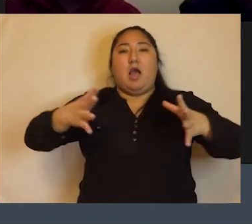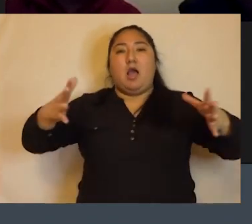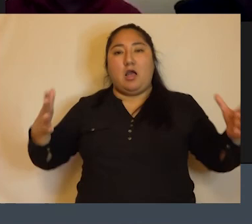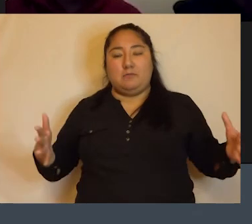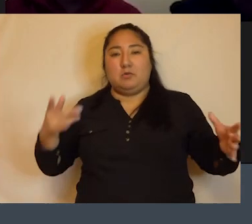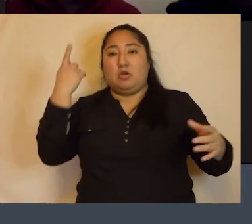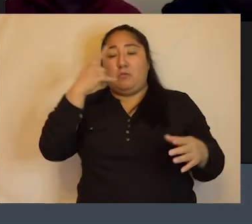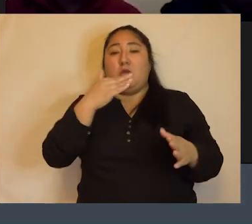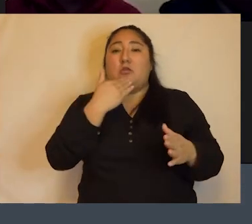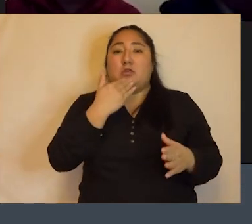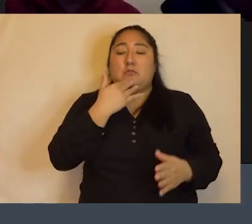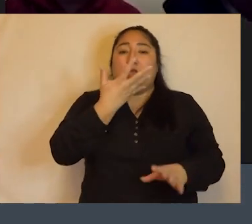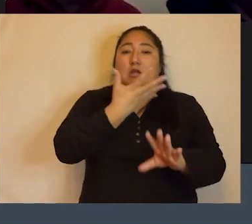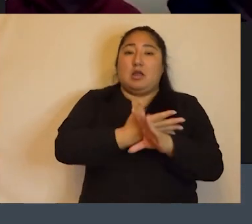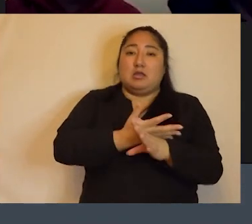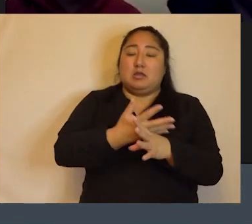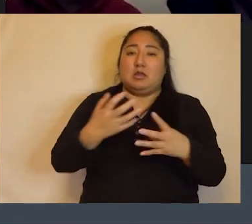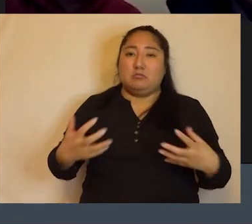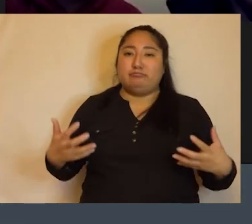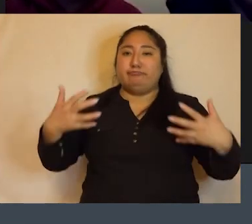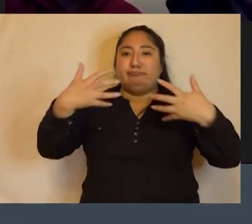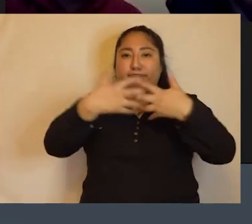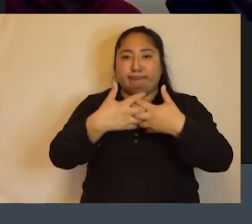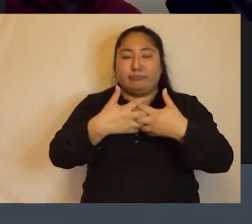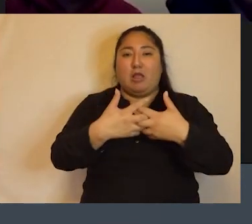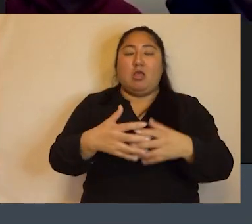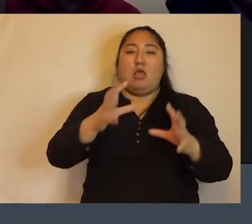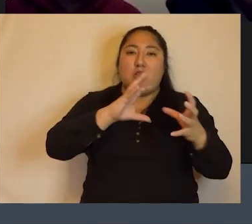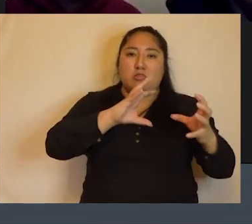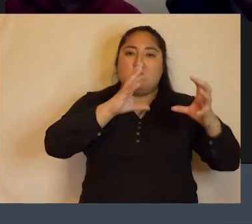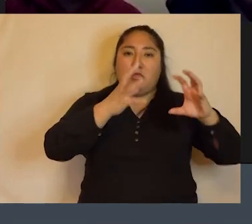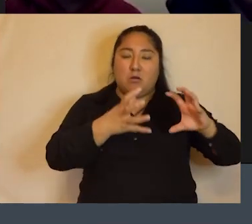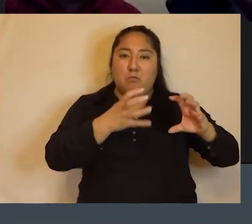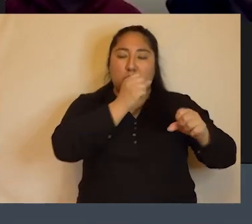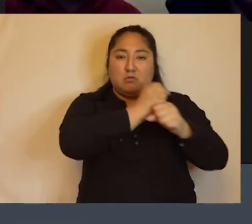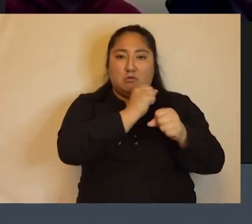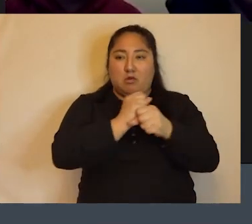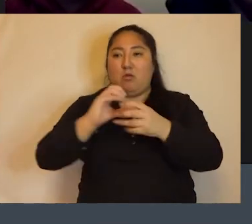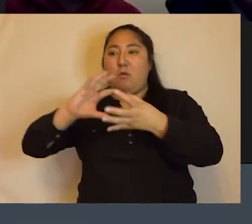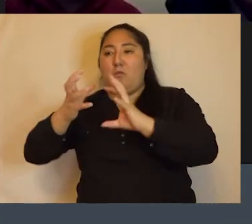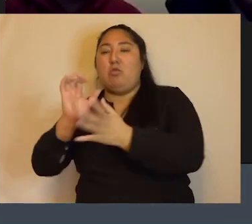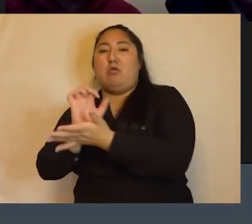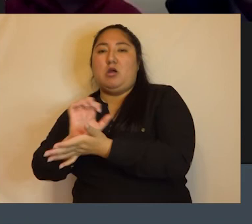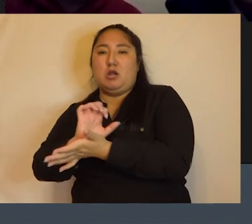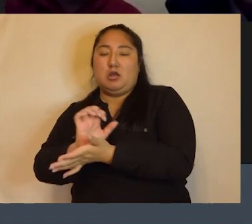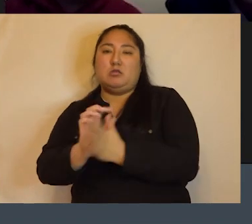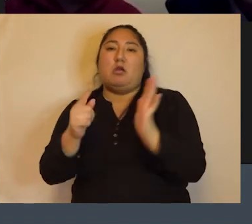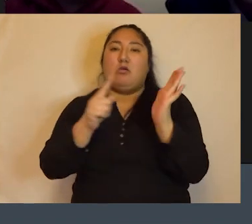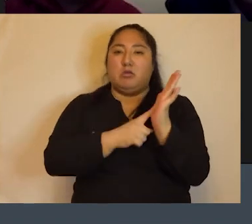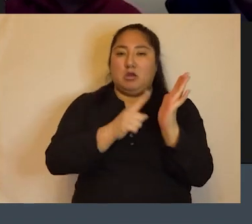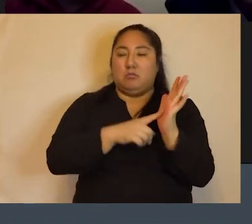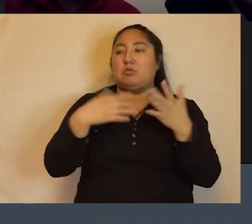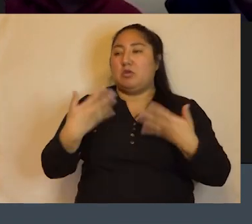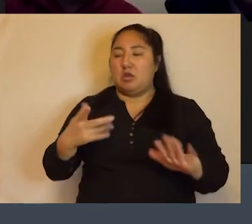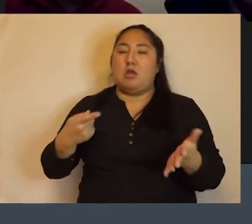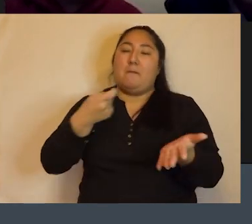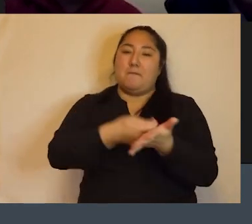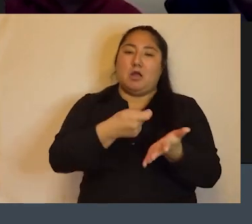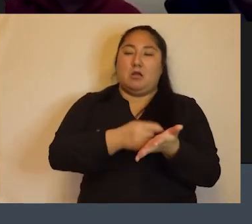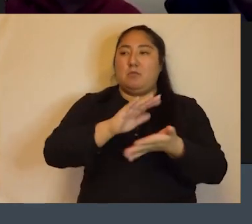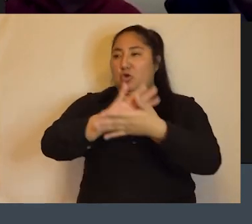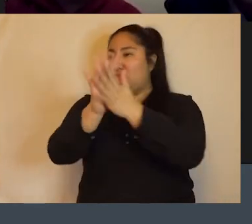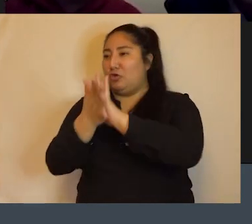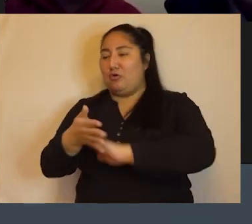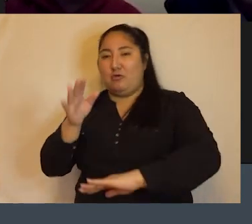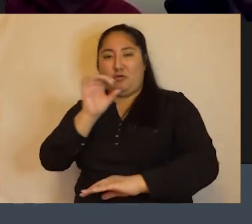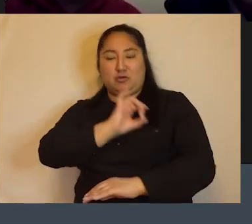ampliamente posible, pero además tenemos que tener complementos desde el mundo de los empleadores y desde el mundo fiscal a través de los impuestos que pagamos,